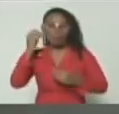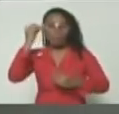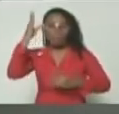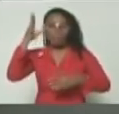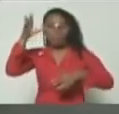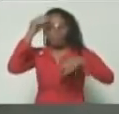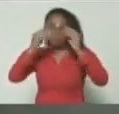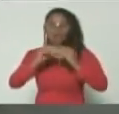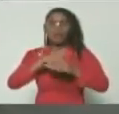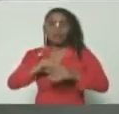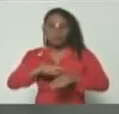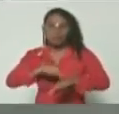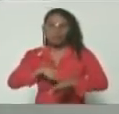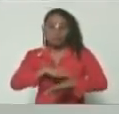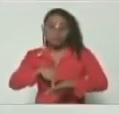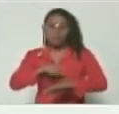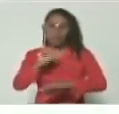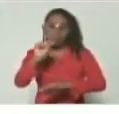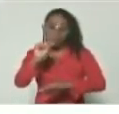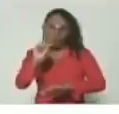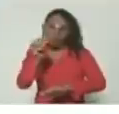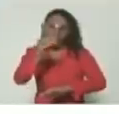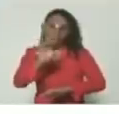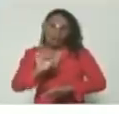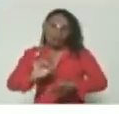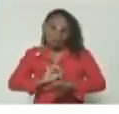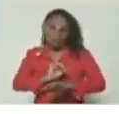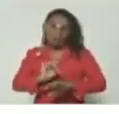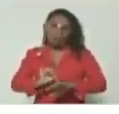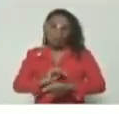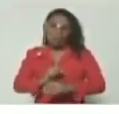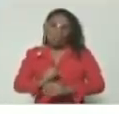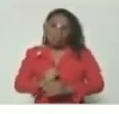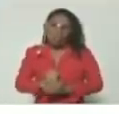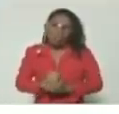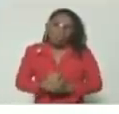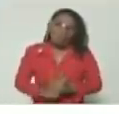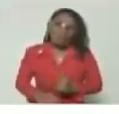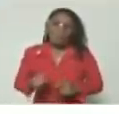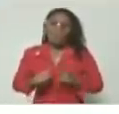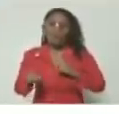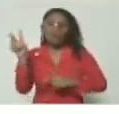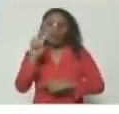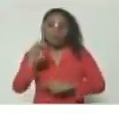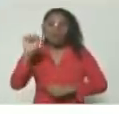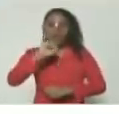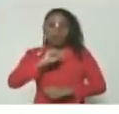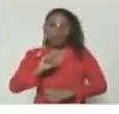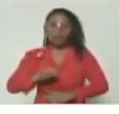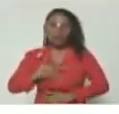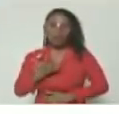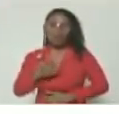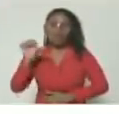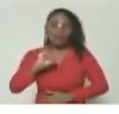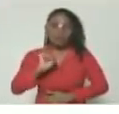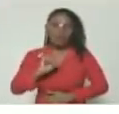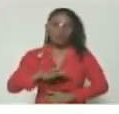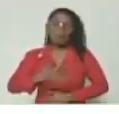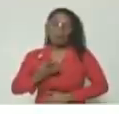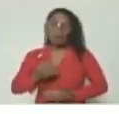Se tarda un poquito más, se pare un poquito más, pero Venezuela sí se puede, sí se puede.